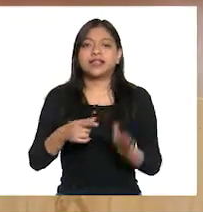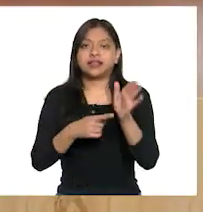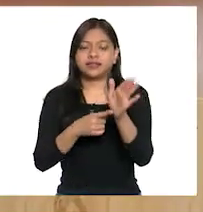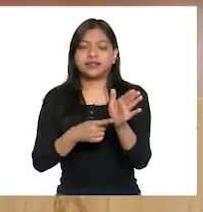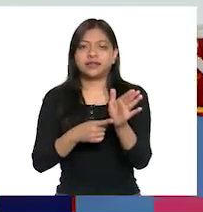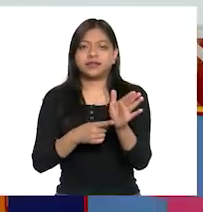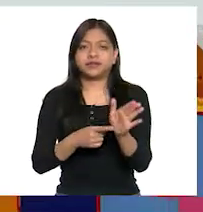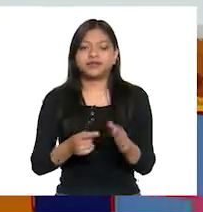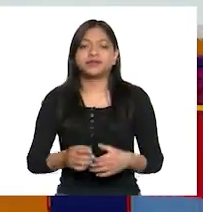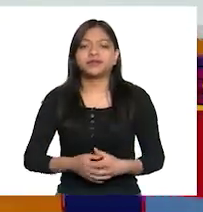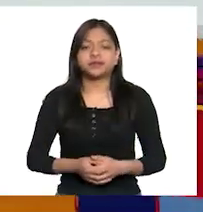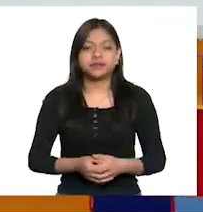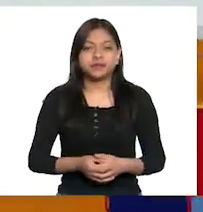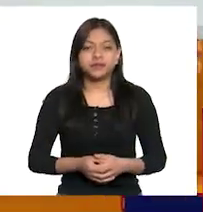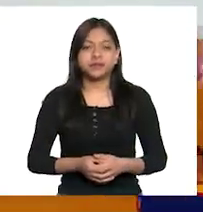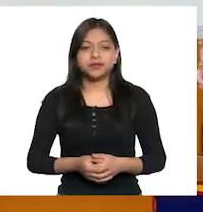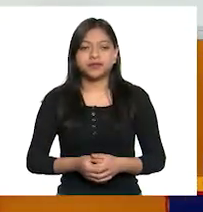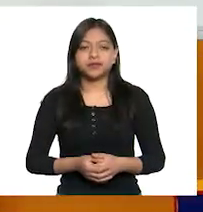¿Tienes el volante? A ver.